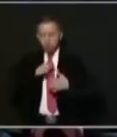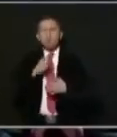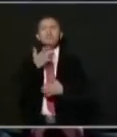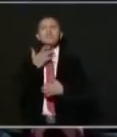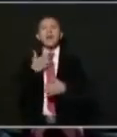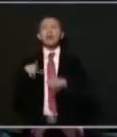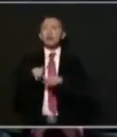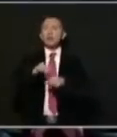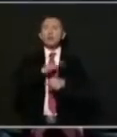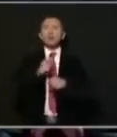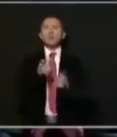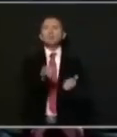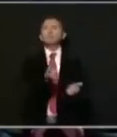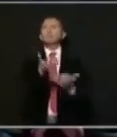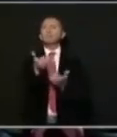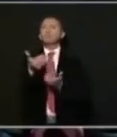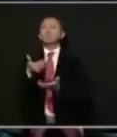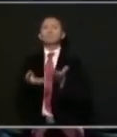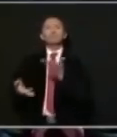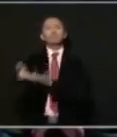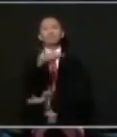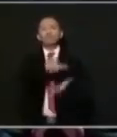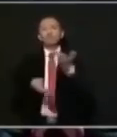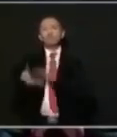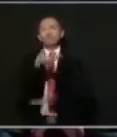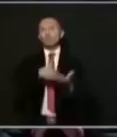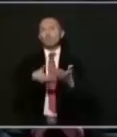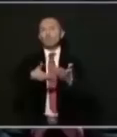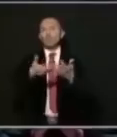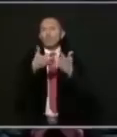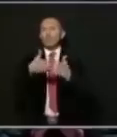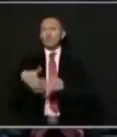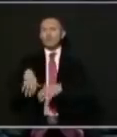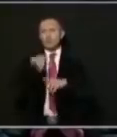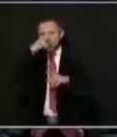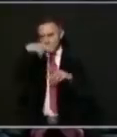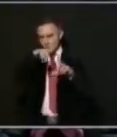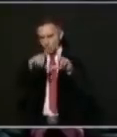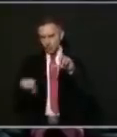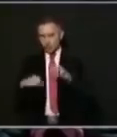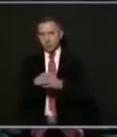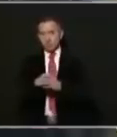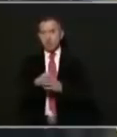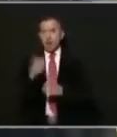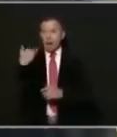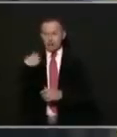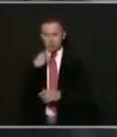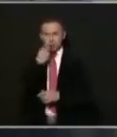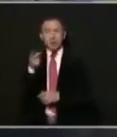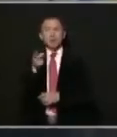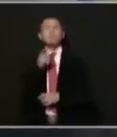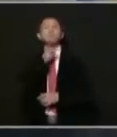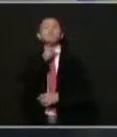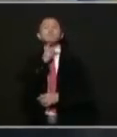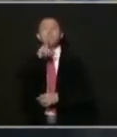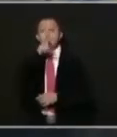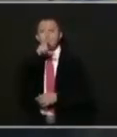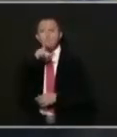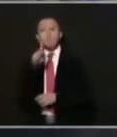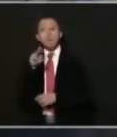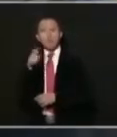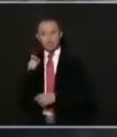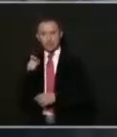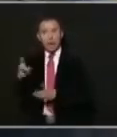Llamo, como ya lo dije, a los técnicos, a los trabajadores de Pemex, en activo